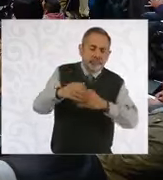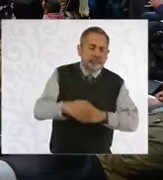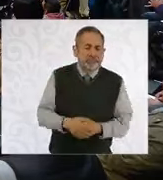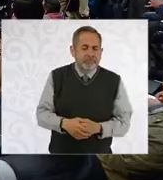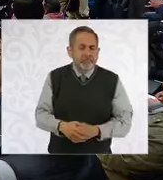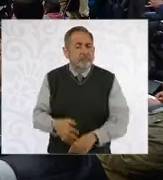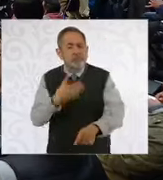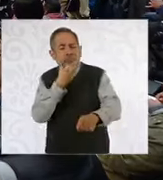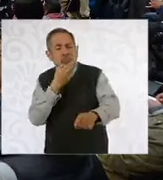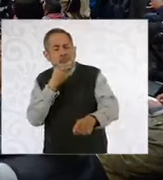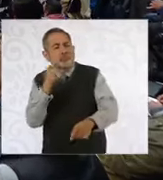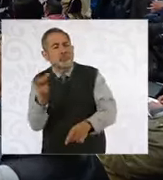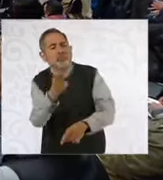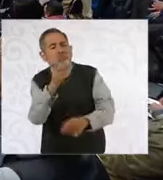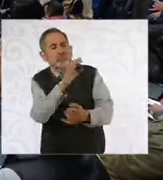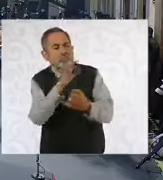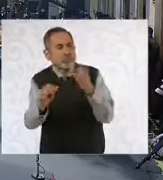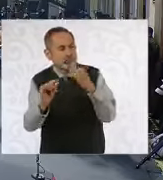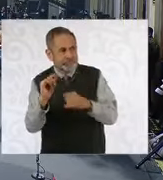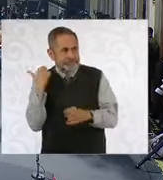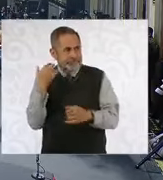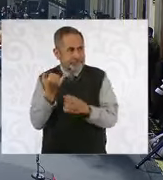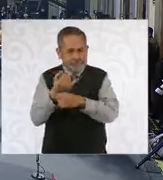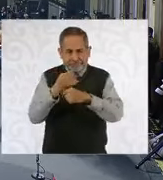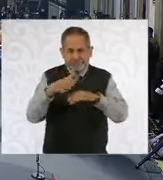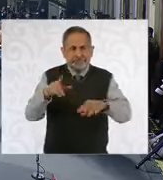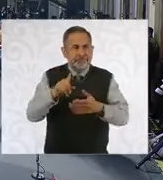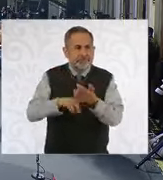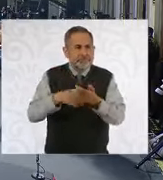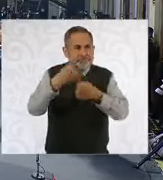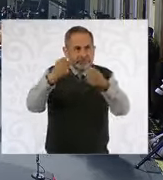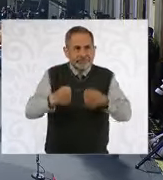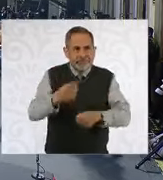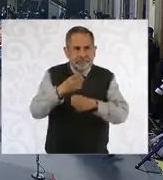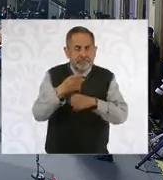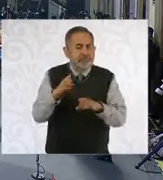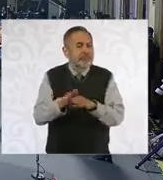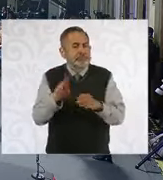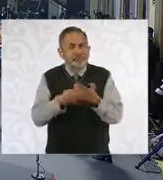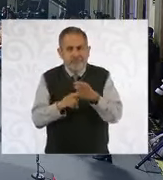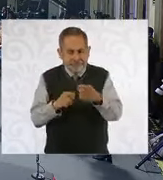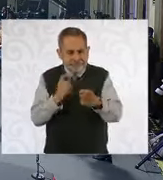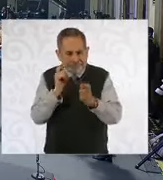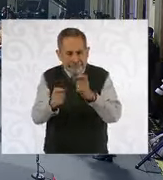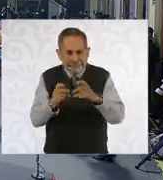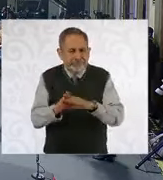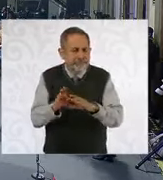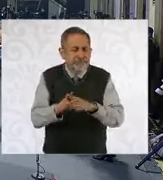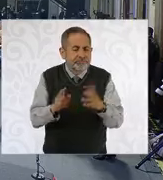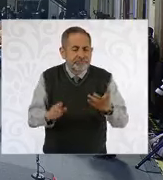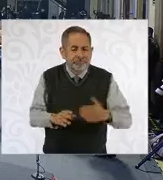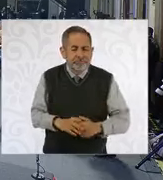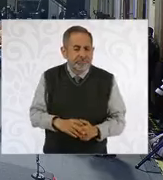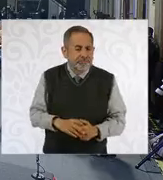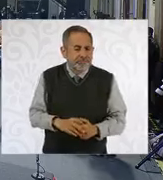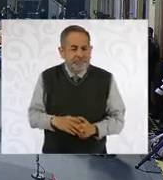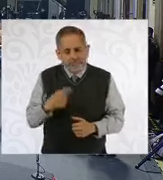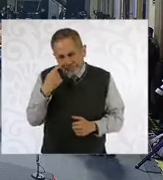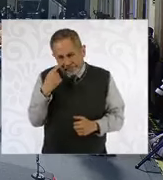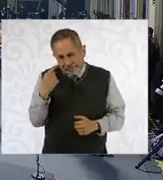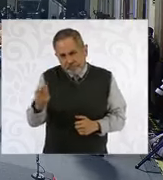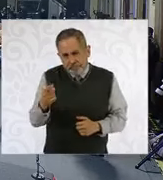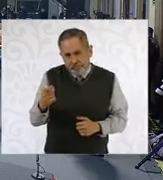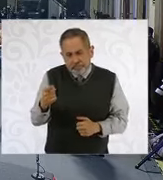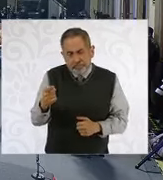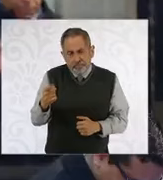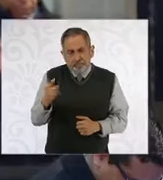como lo demostraban ahora en el informe de seguridad, pues son evidentes los logros de la